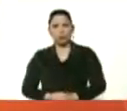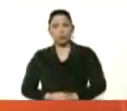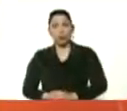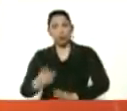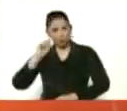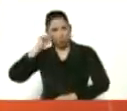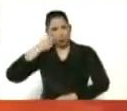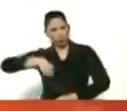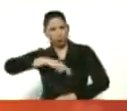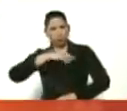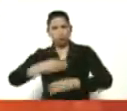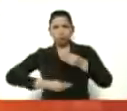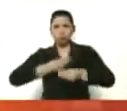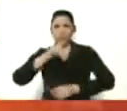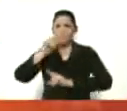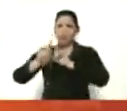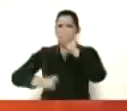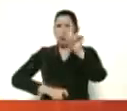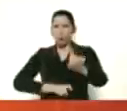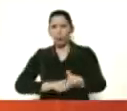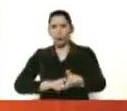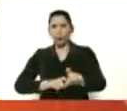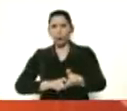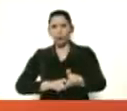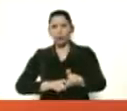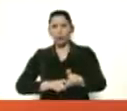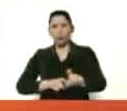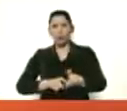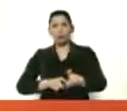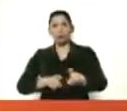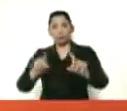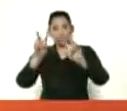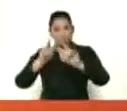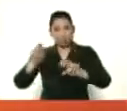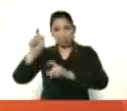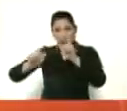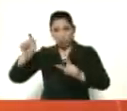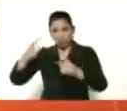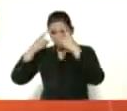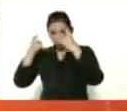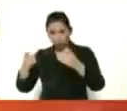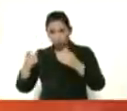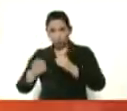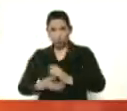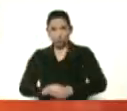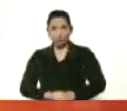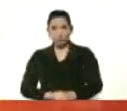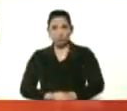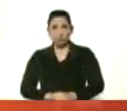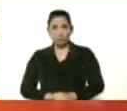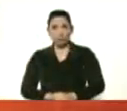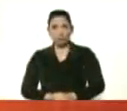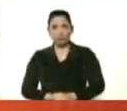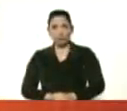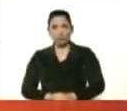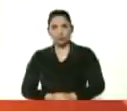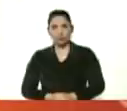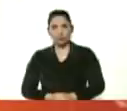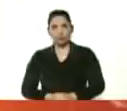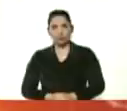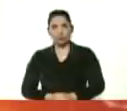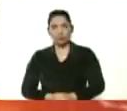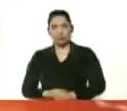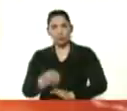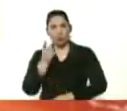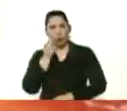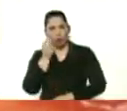haciendo estas preguntas, Jorge, con los expertos? Así es. Los expertos, etcétera. A veces tenía como